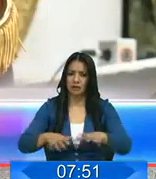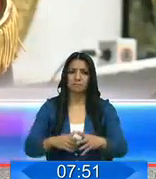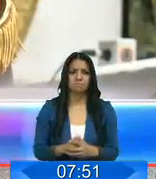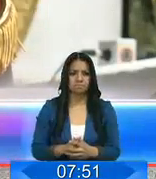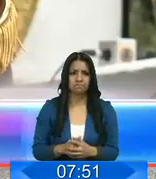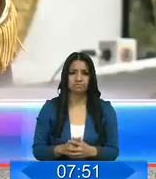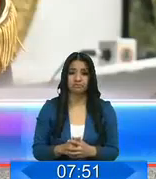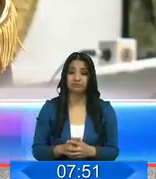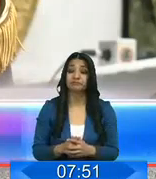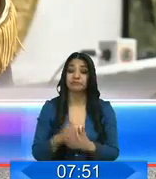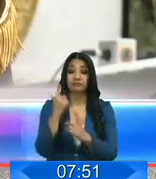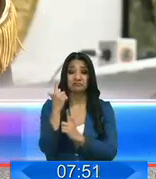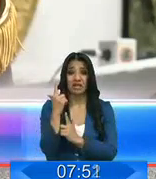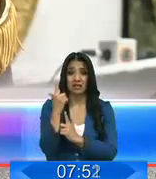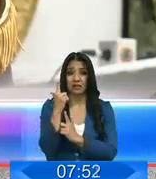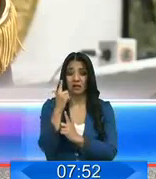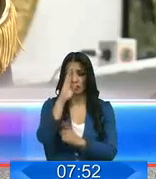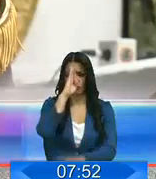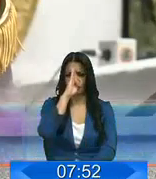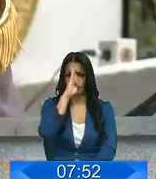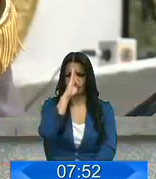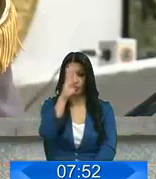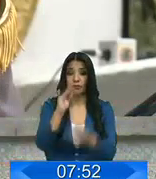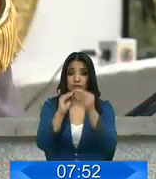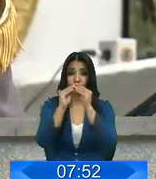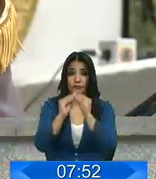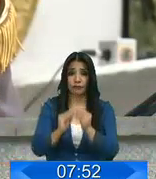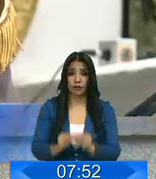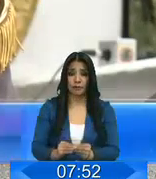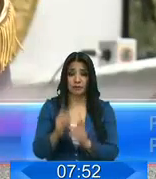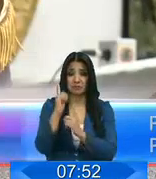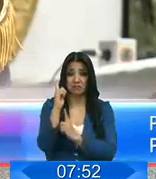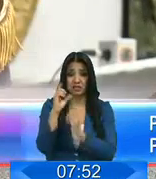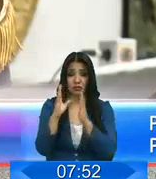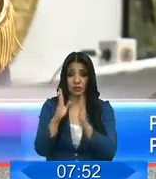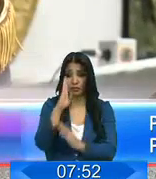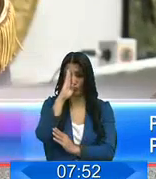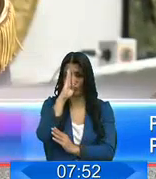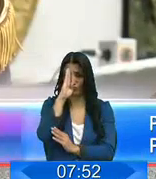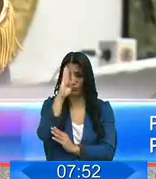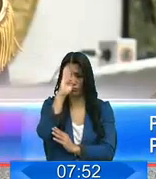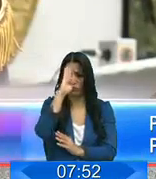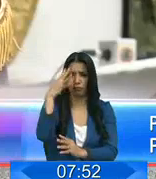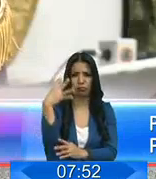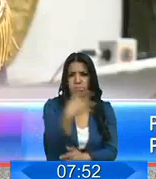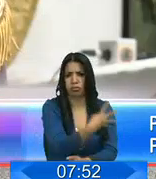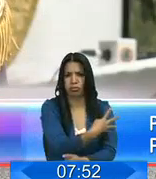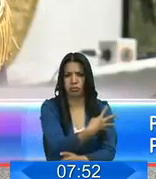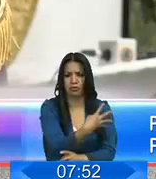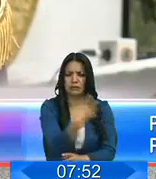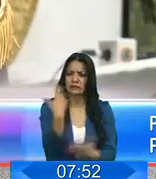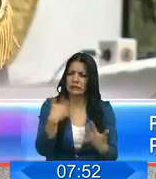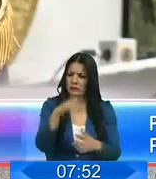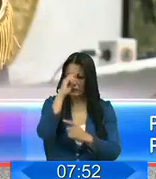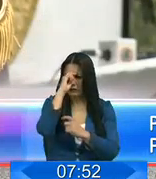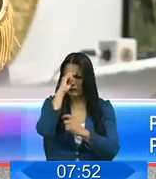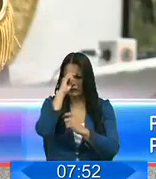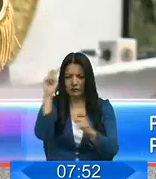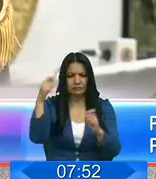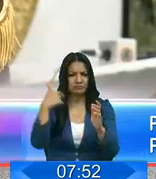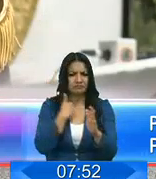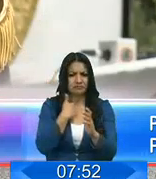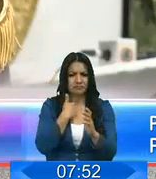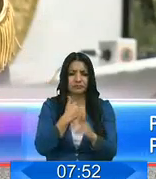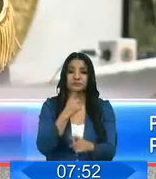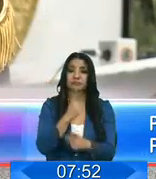servicio, se desviaron de su formación como militares y como ciudadanos, cayendo en la deshonra, por lo que